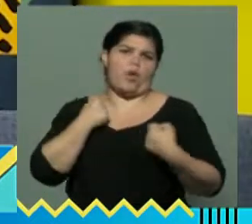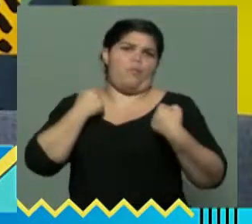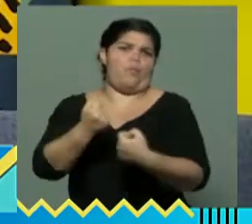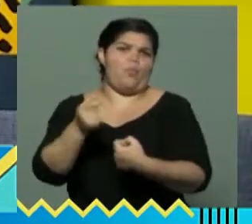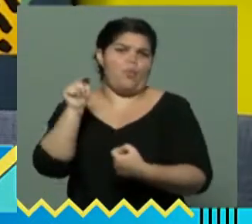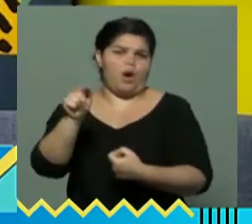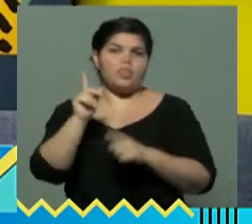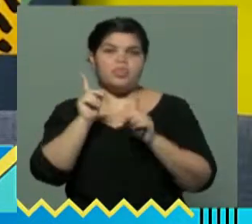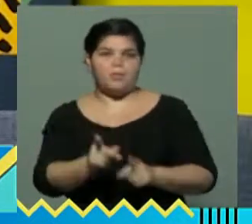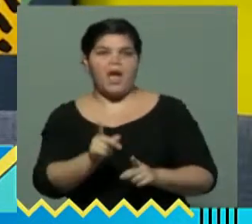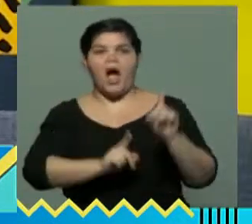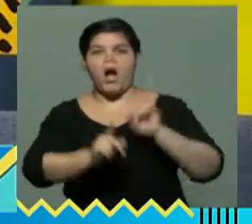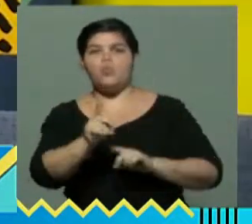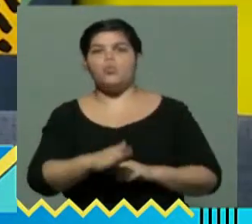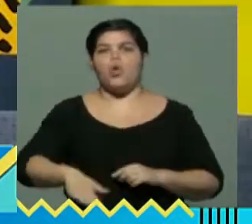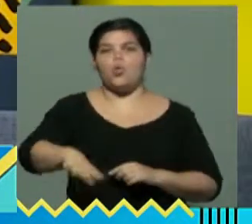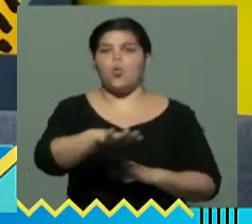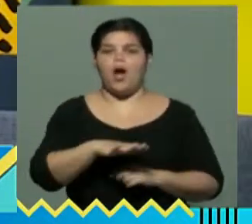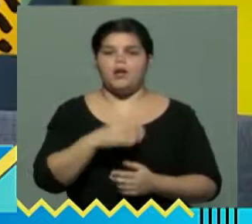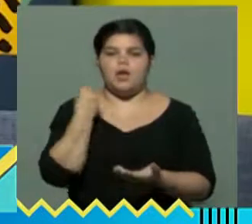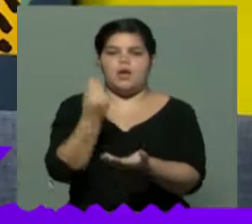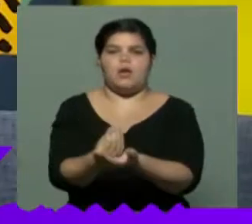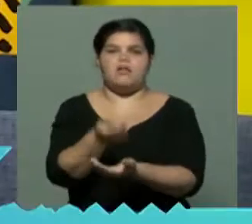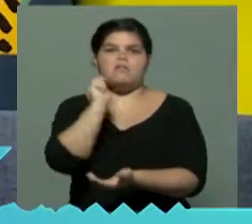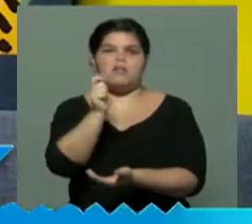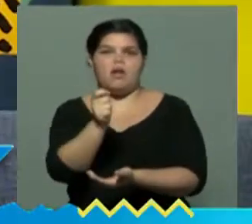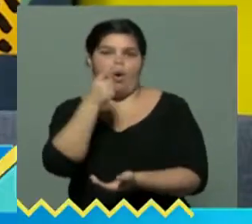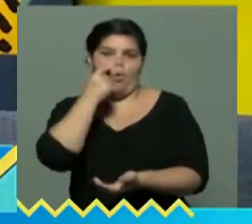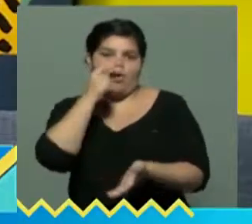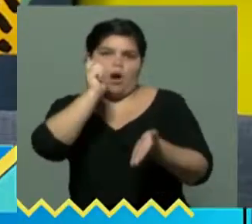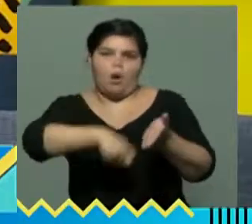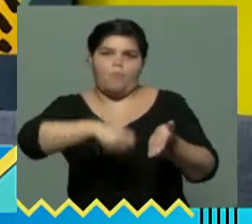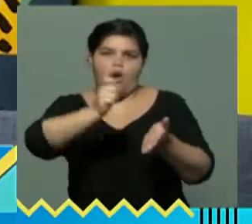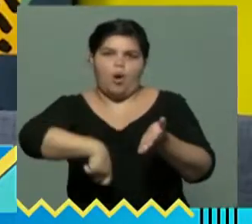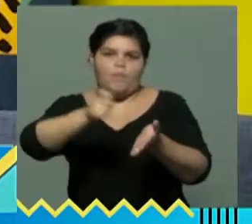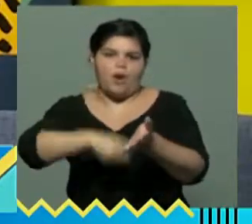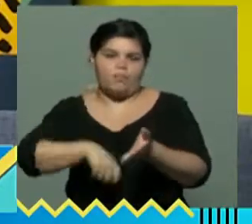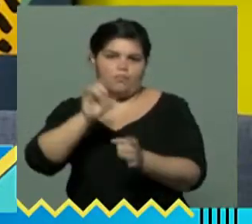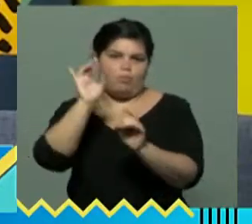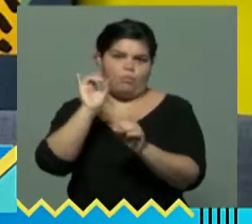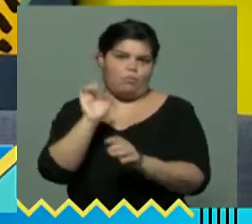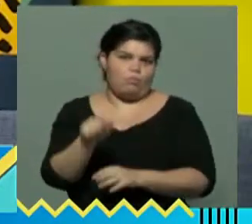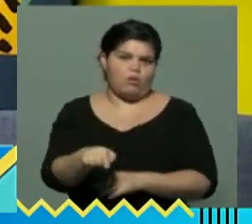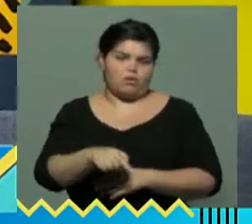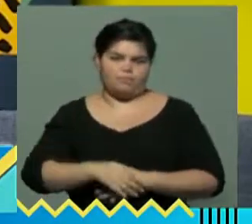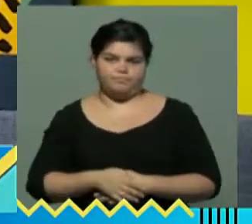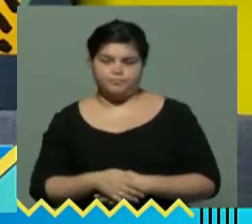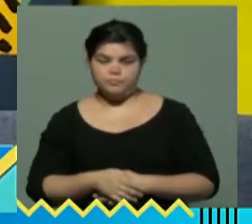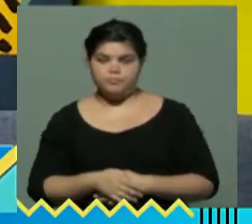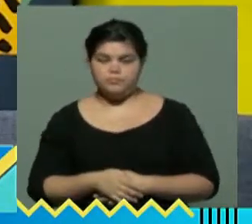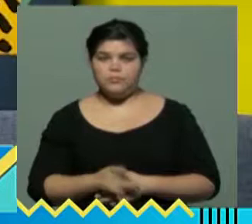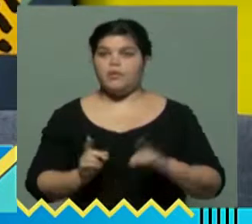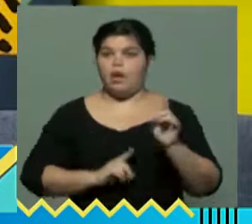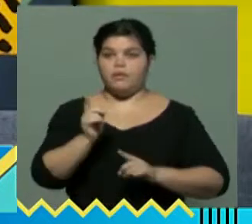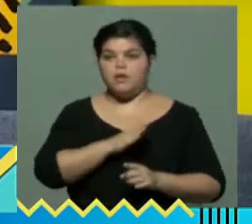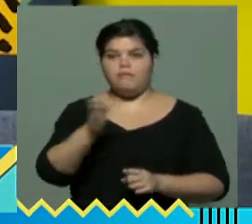que hay rubros que solamente todavía siguen contratando o dándole prioridad solamente al hombre. Incluso si uno va a